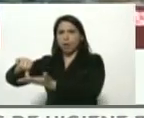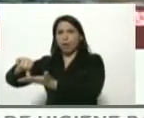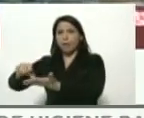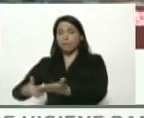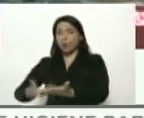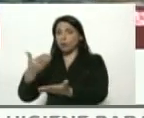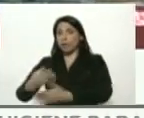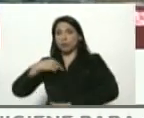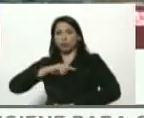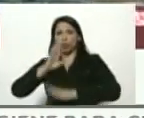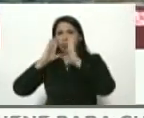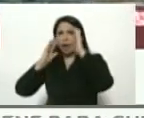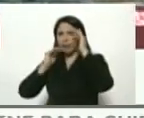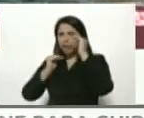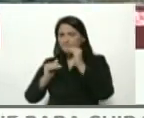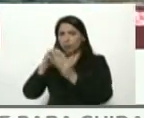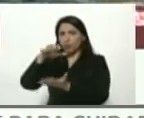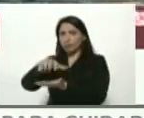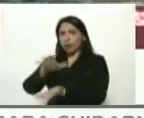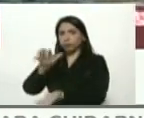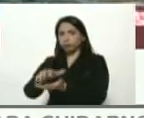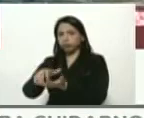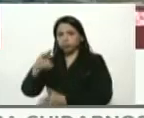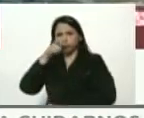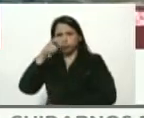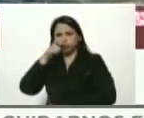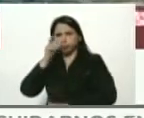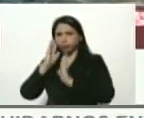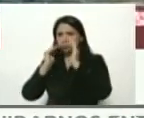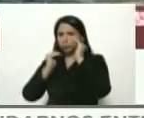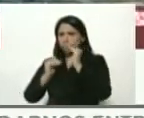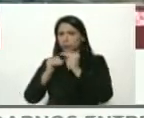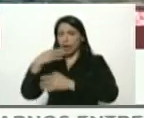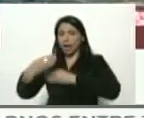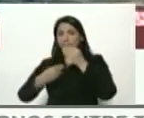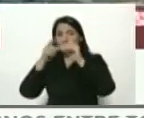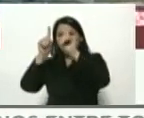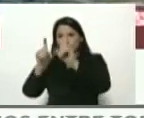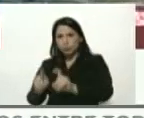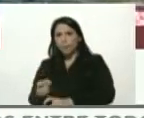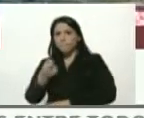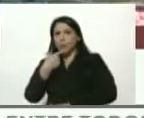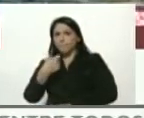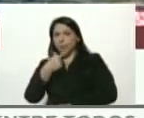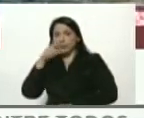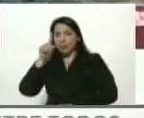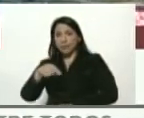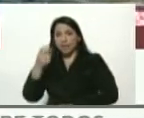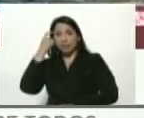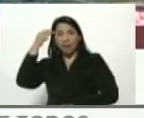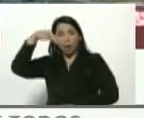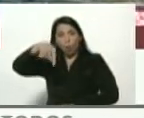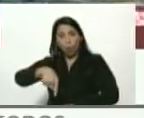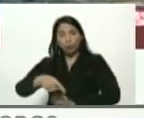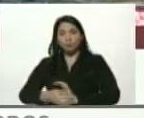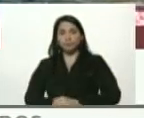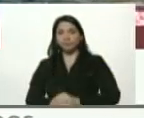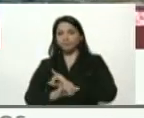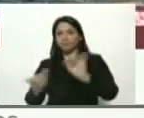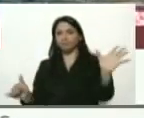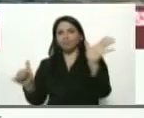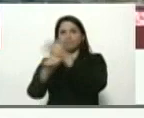venido atendiendo y haciendo seguimiento y atención, aplicación de los tratamientos, y el día de hoy se